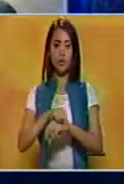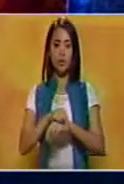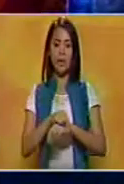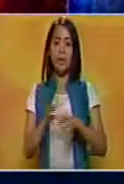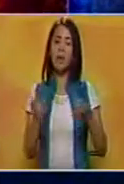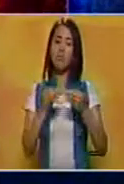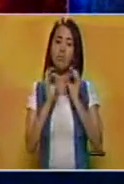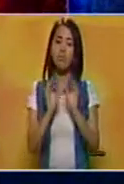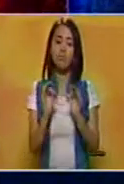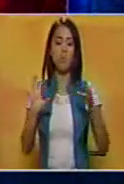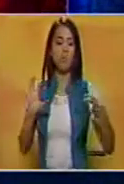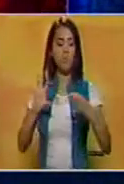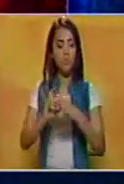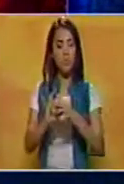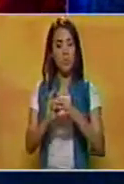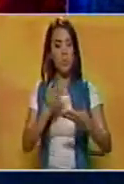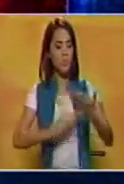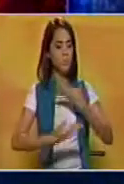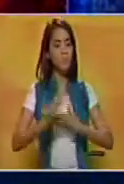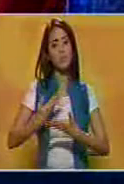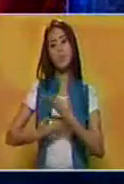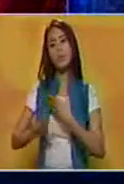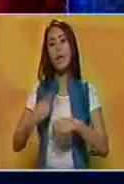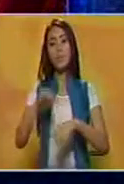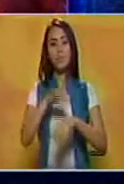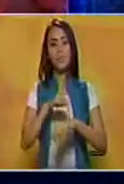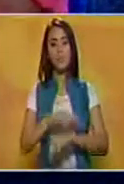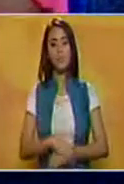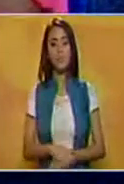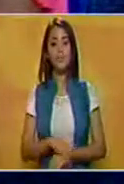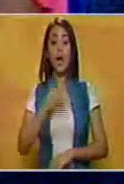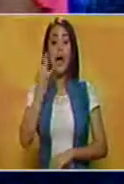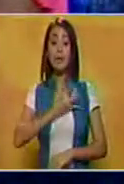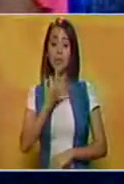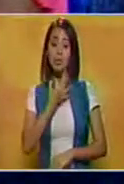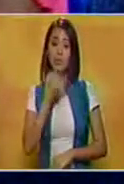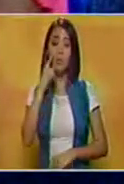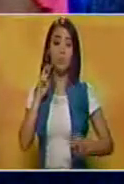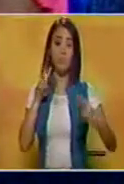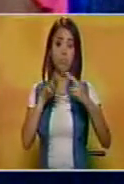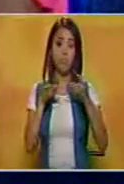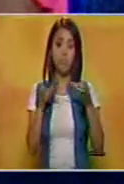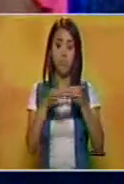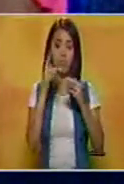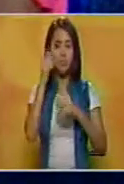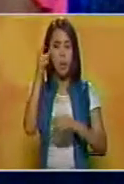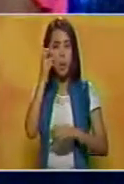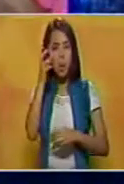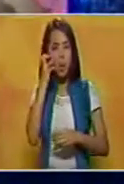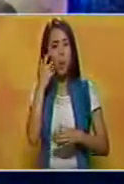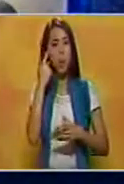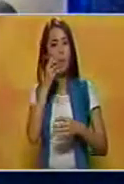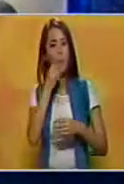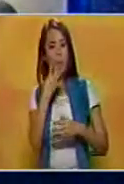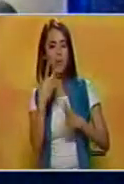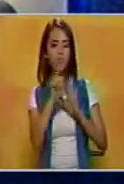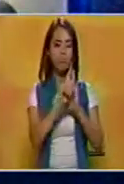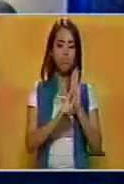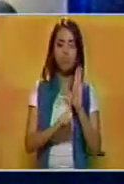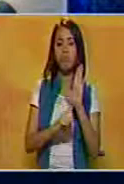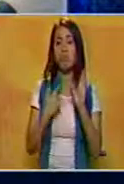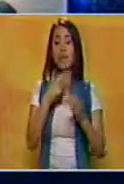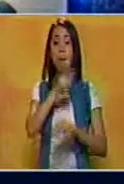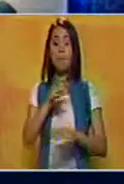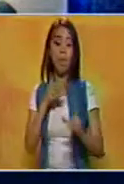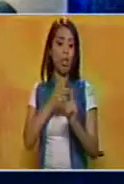reunificación reconciliación y pacificación nacional aseguró que durante el encuentro se escucharon recomendaciones a favor de las víctimas